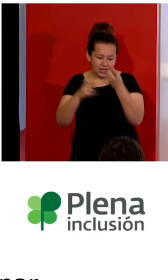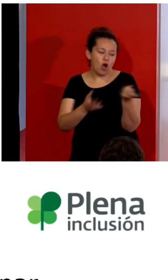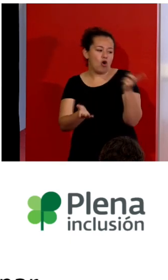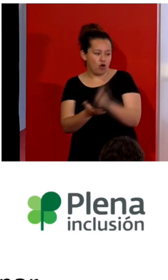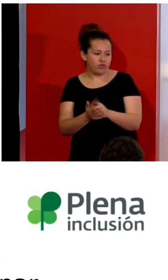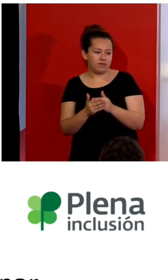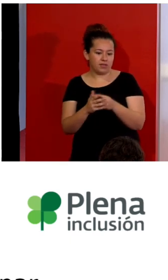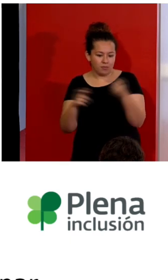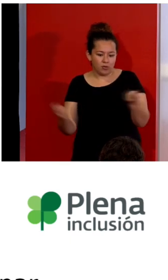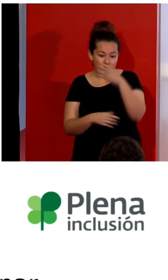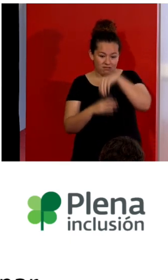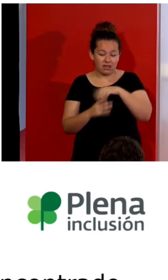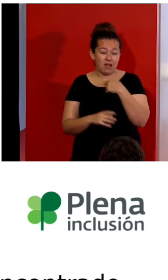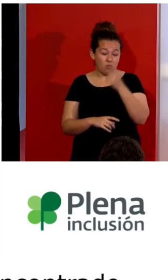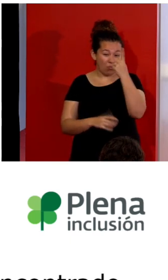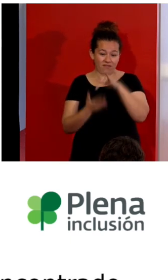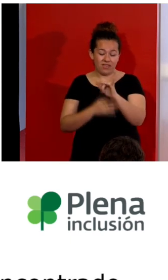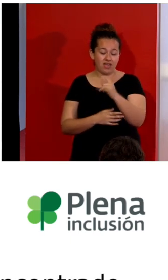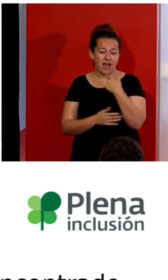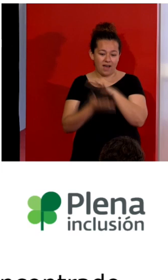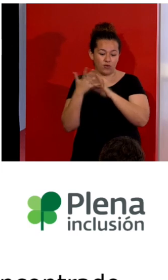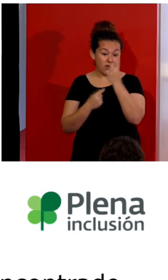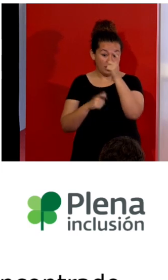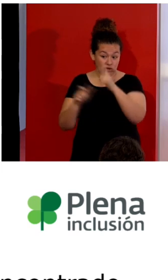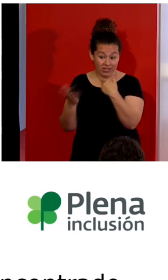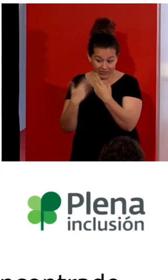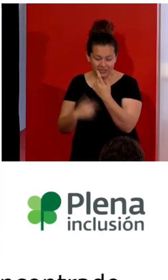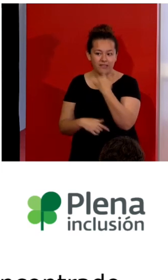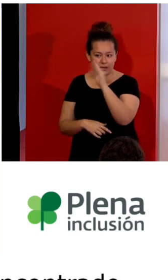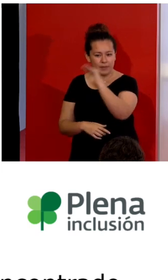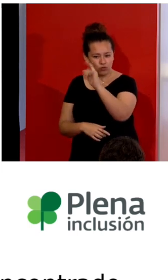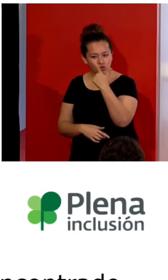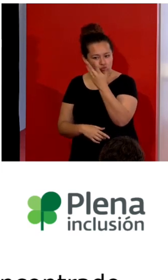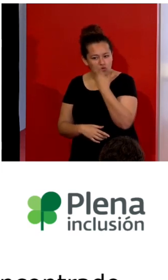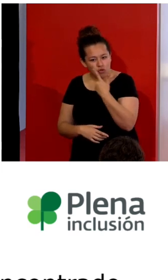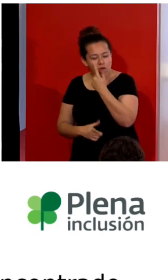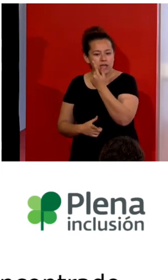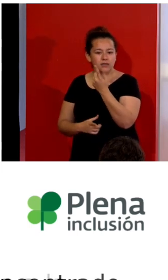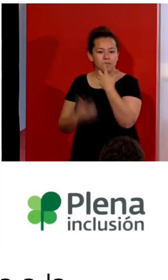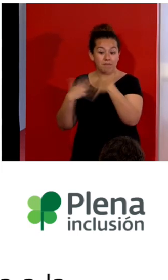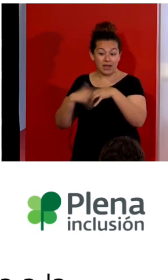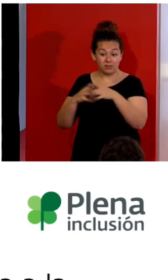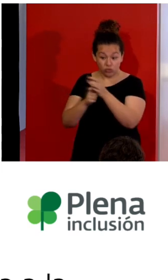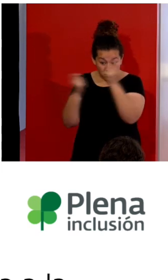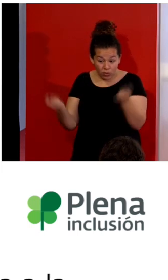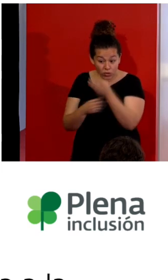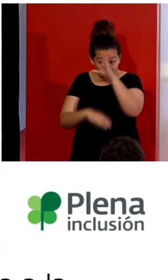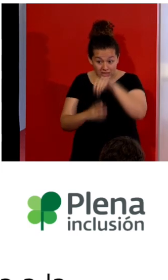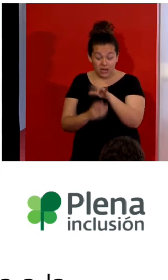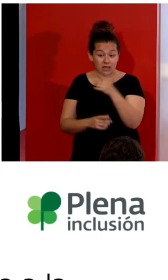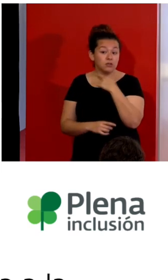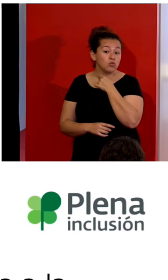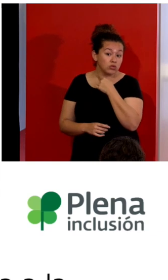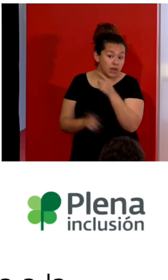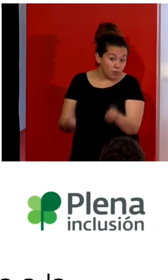promoción interna. De hecho, yo hablé con una persona, una de las personas con las que yo entrevisté, me dijo, sí, le pregunté, ¿conoces los mecanismos de promoción interna y te